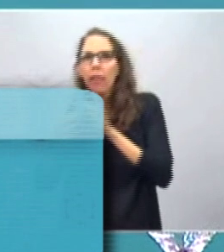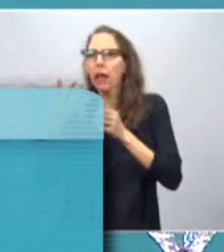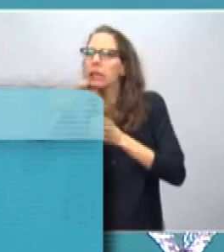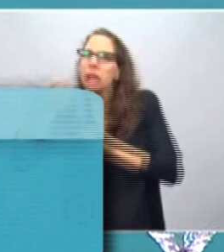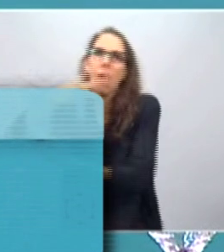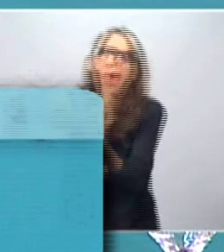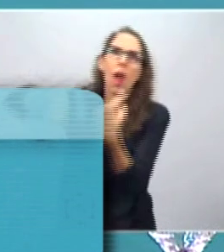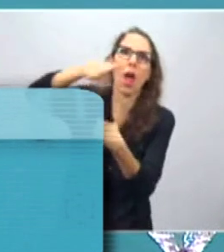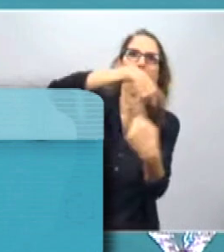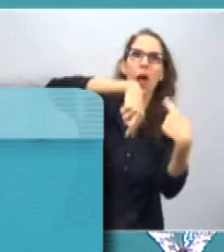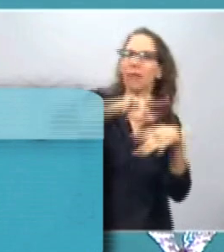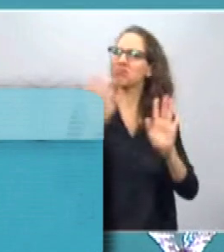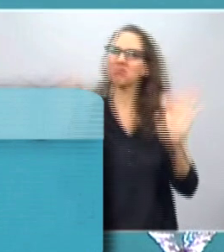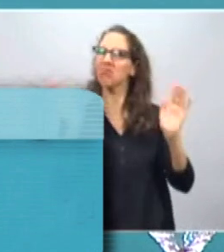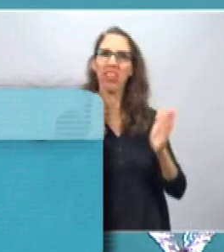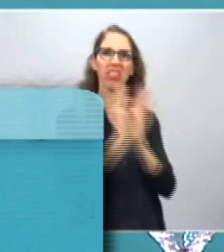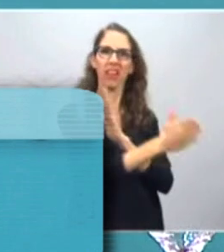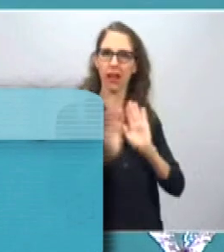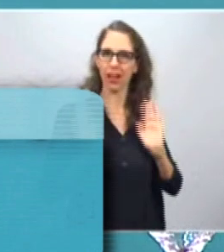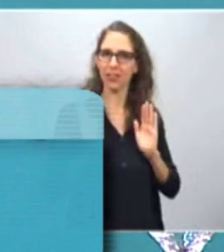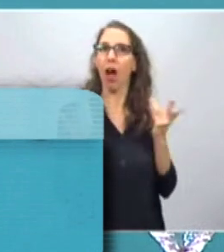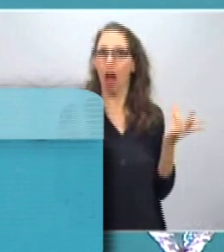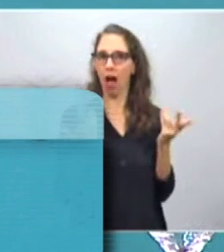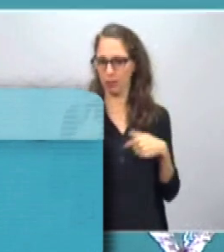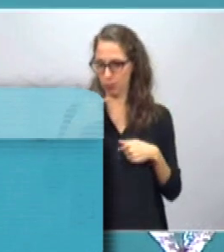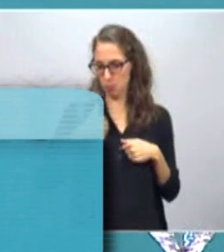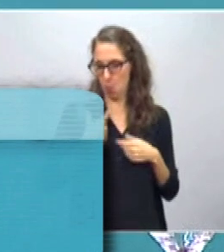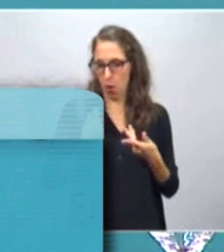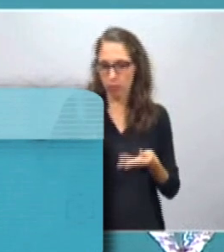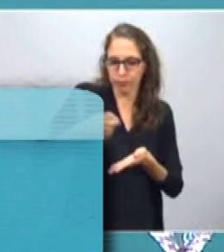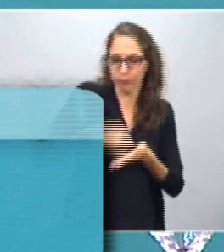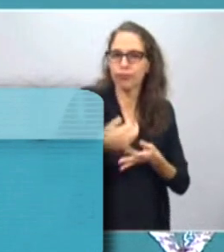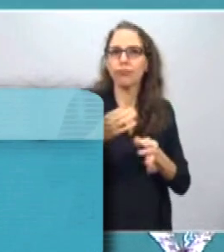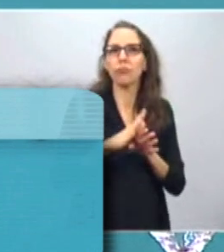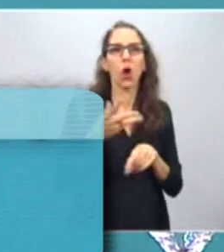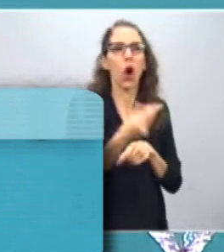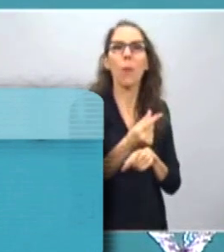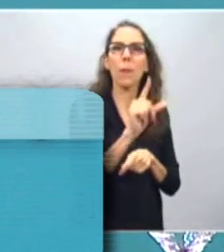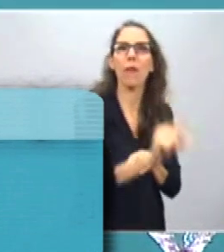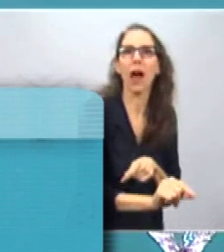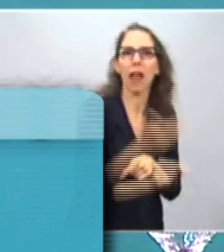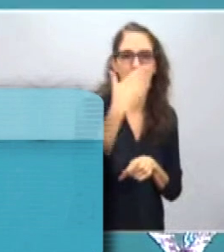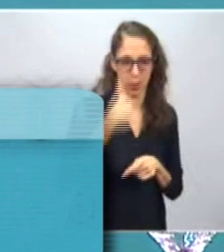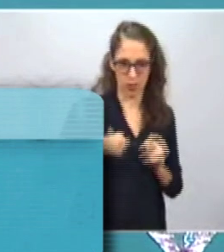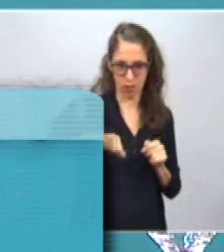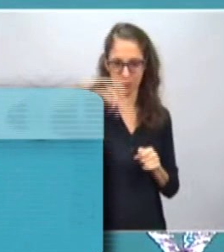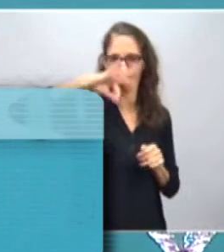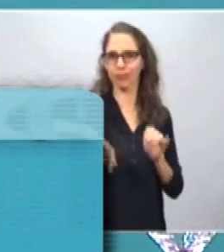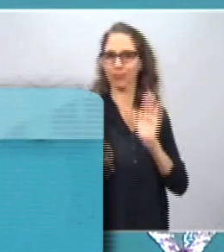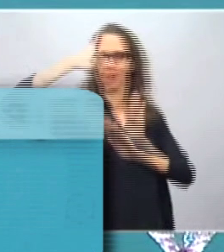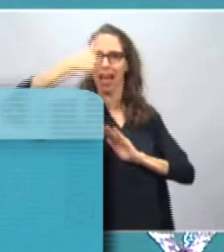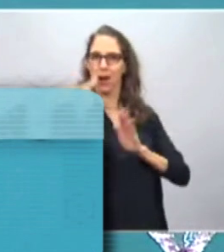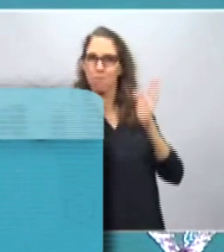que los productores reciban un mejor precio y que los consumidores puedan pagar un menor precio al acortar esa cadena